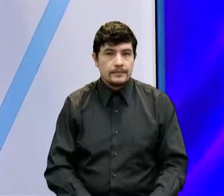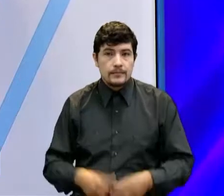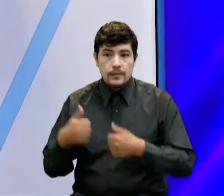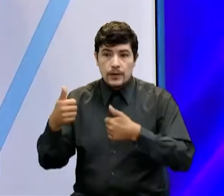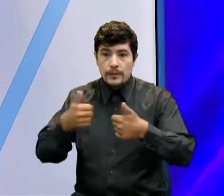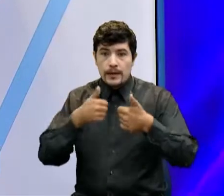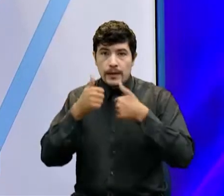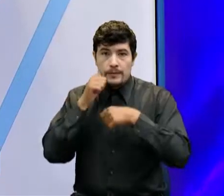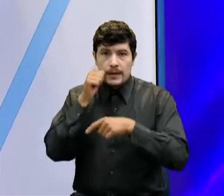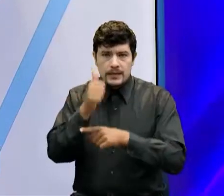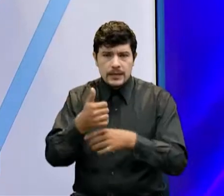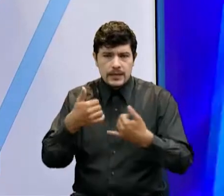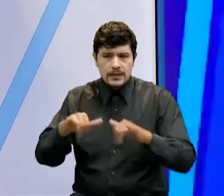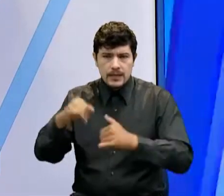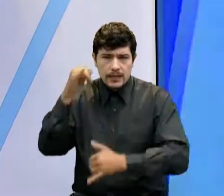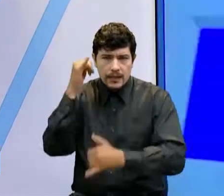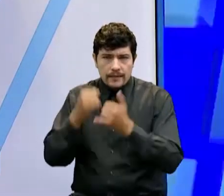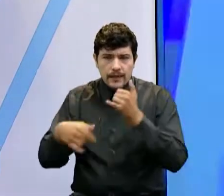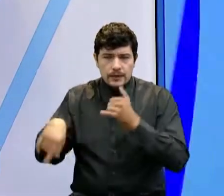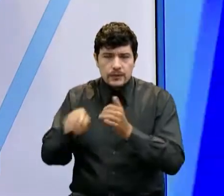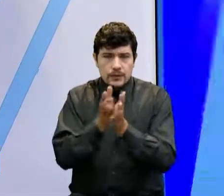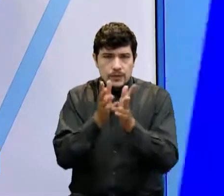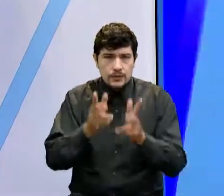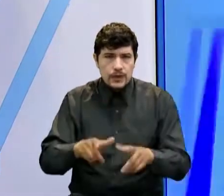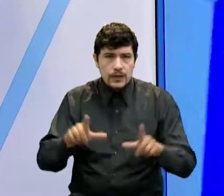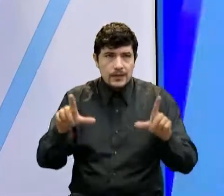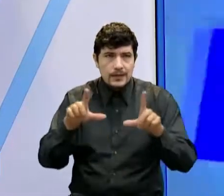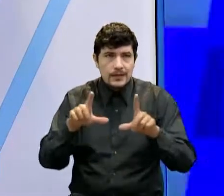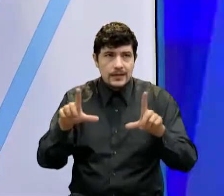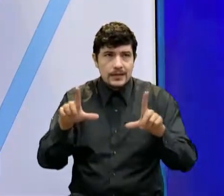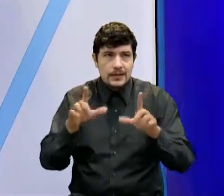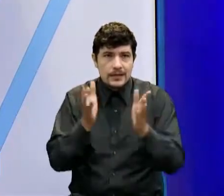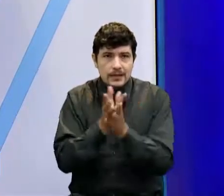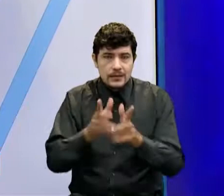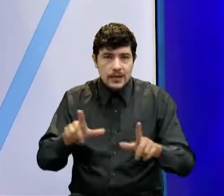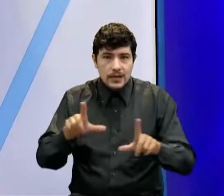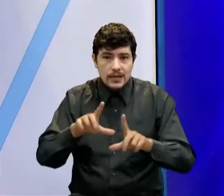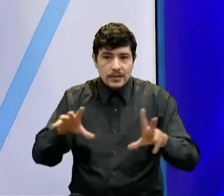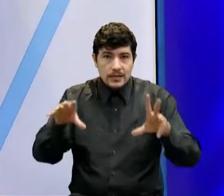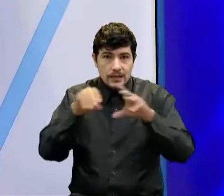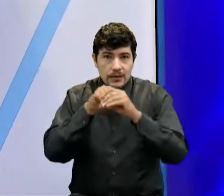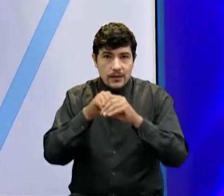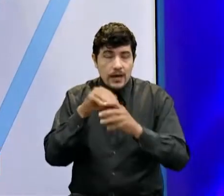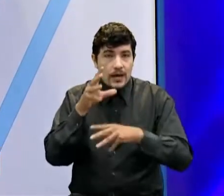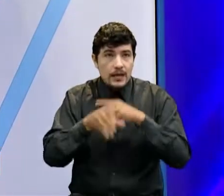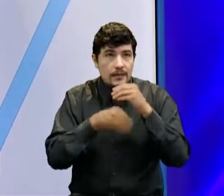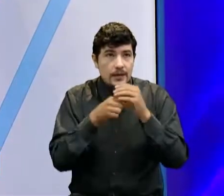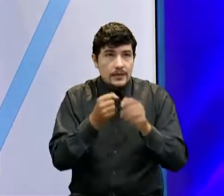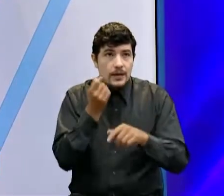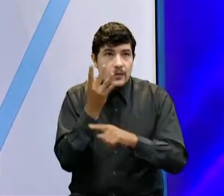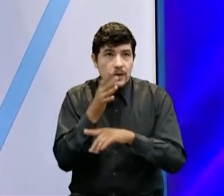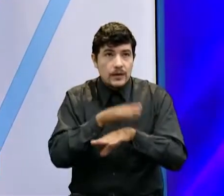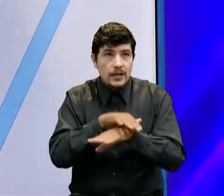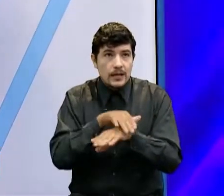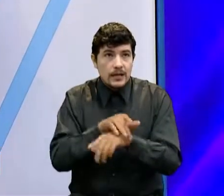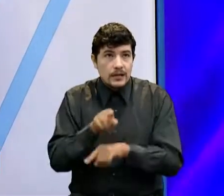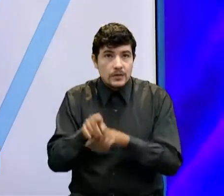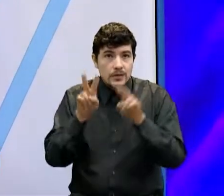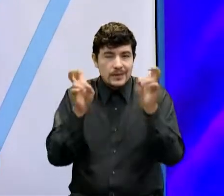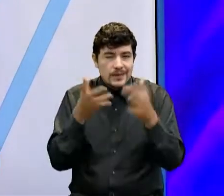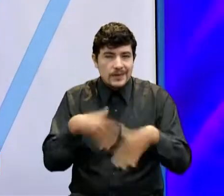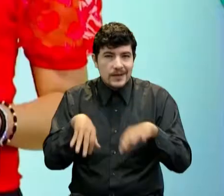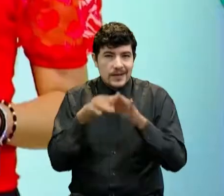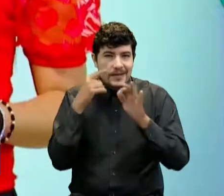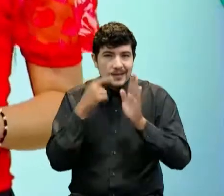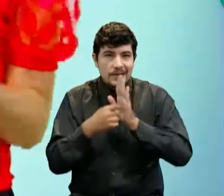Muy bien, y mañana será la clausura de Generación Tro. Generación Tro, no se pierdan a las 4 de la tarde esta importante transmisión.